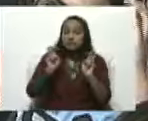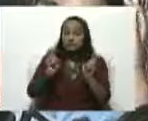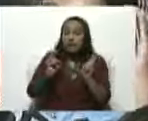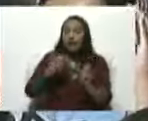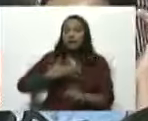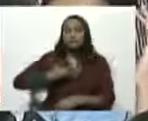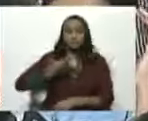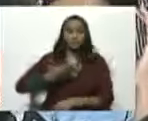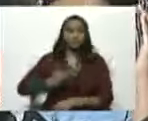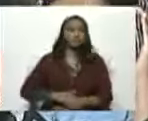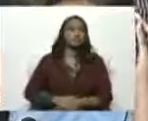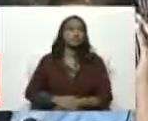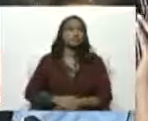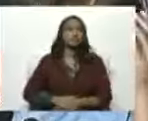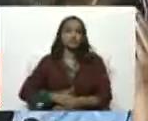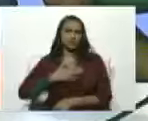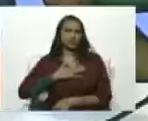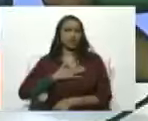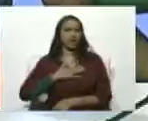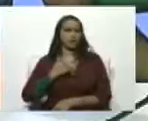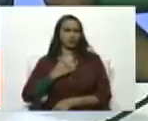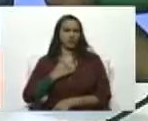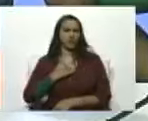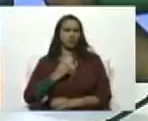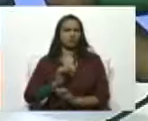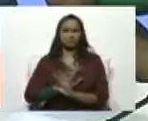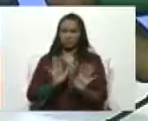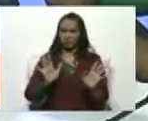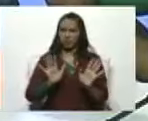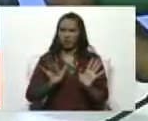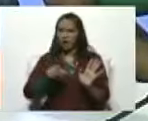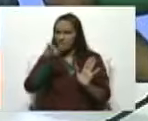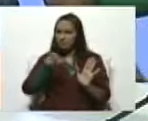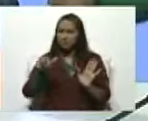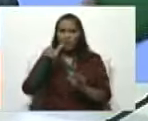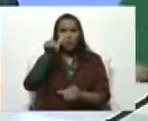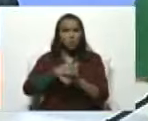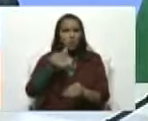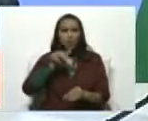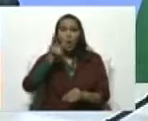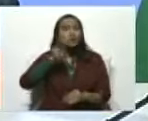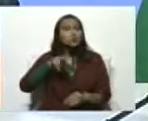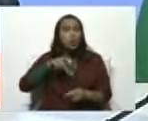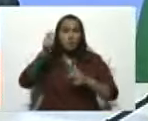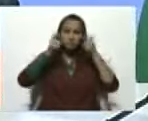no, yo no voy a meter aquí ninguno que no haya votado 10 veces por el chavismo.